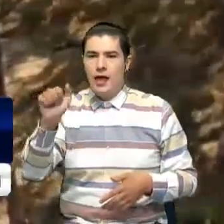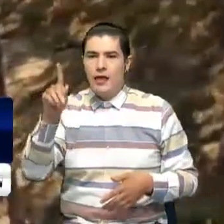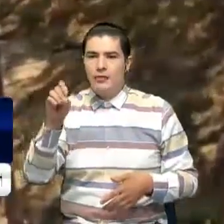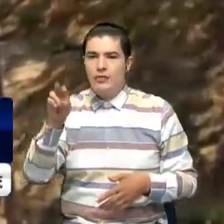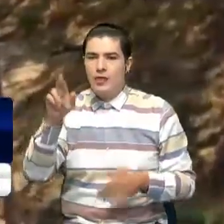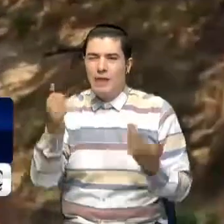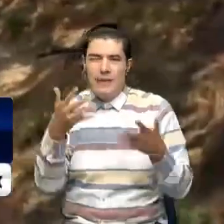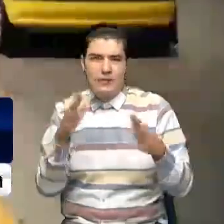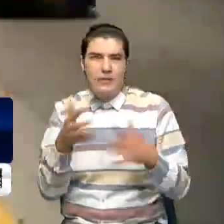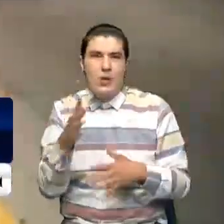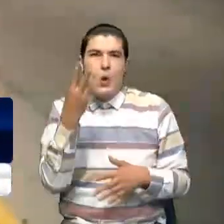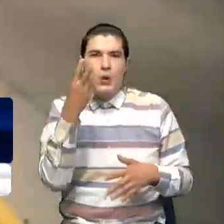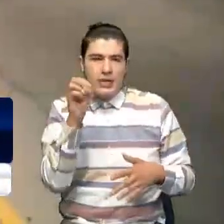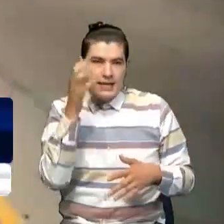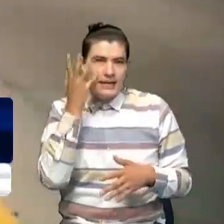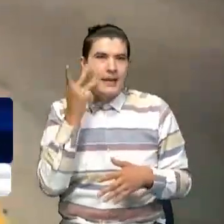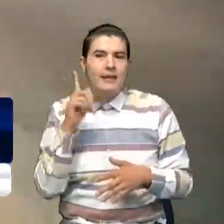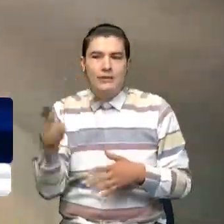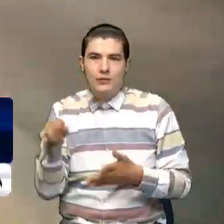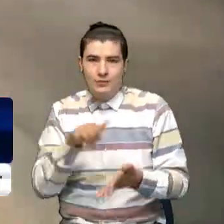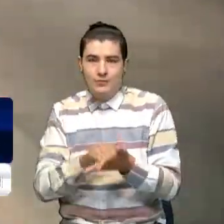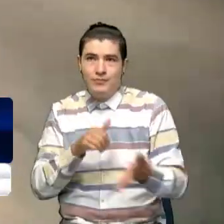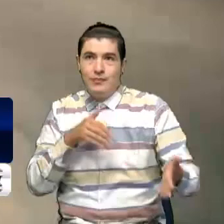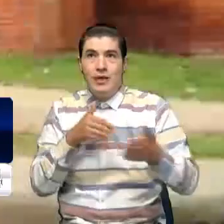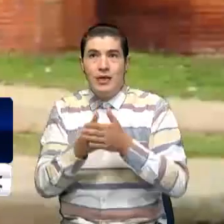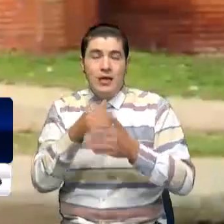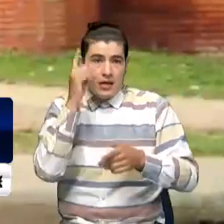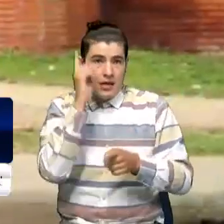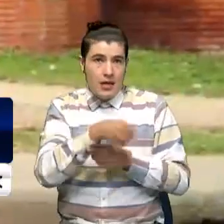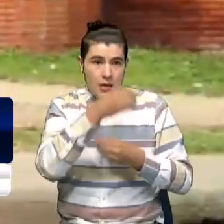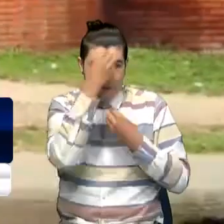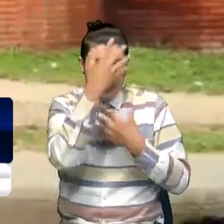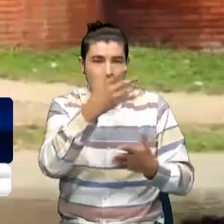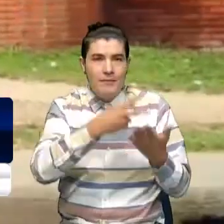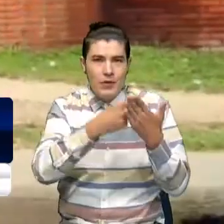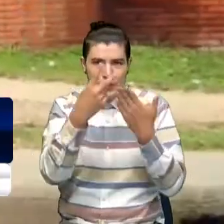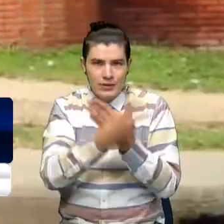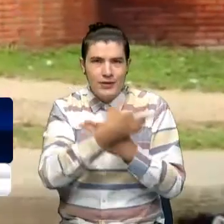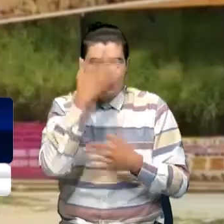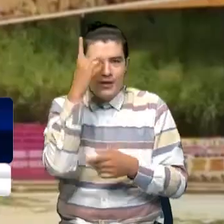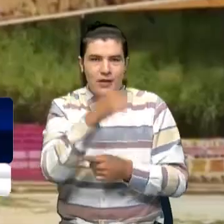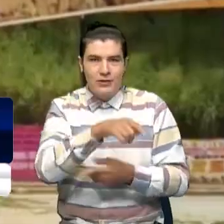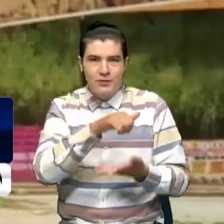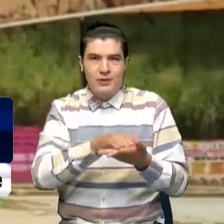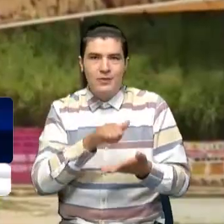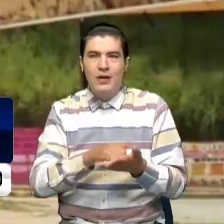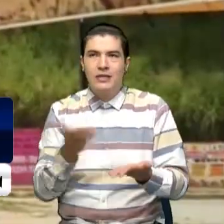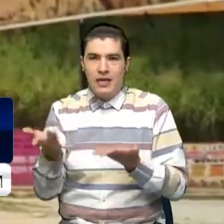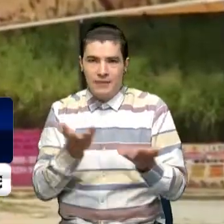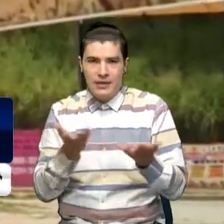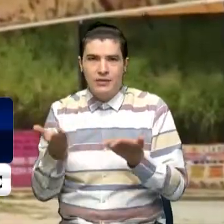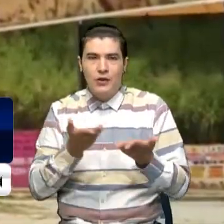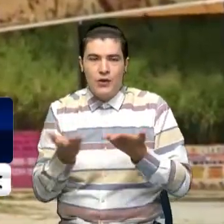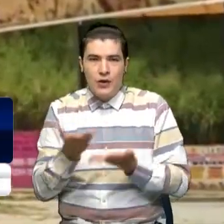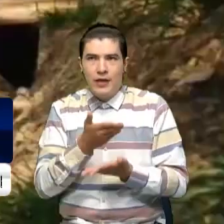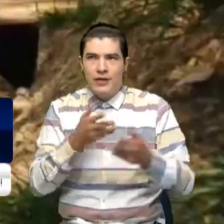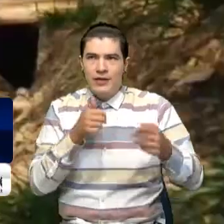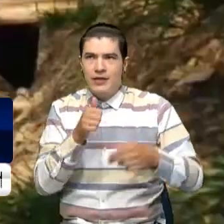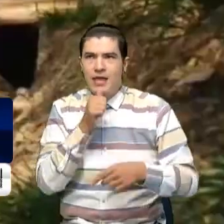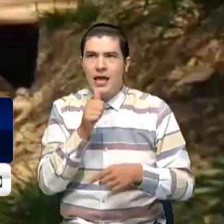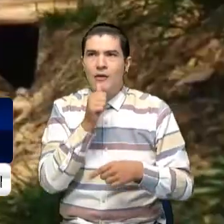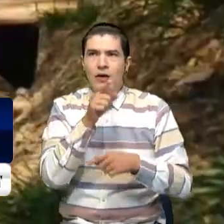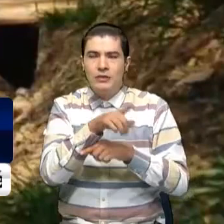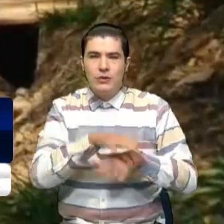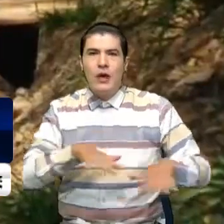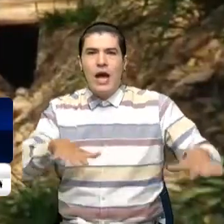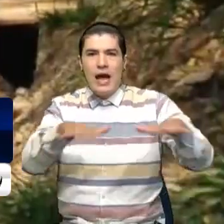menos unos 30 días y obedece al desarrollo del proyecto de ampliación del perímetro de servicio para el barrio San Antonio de Carrizal, ubicado en el